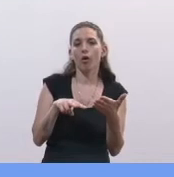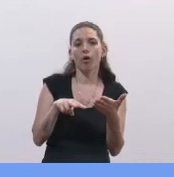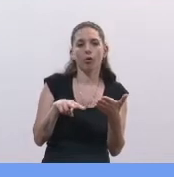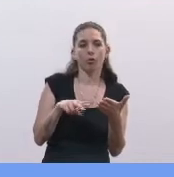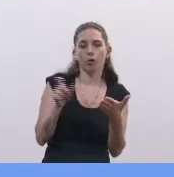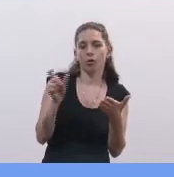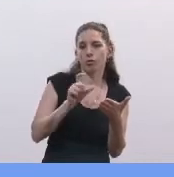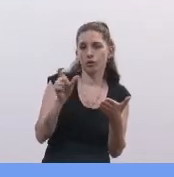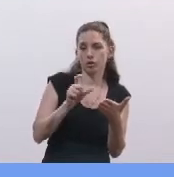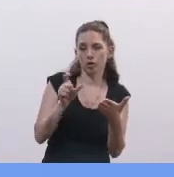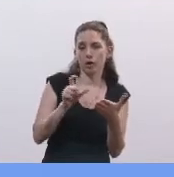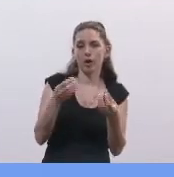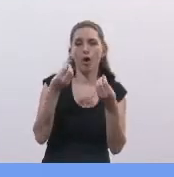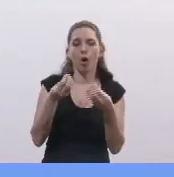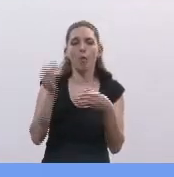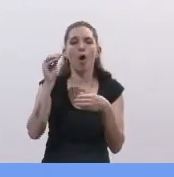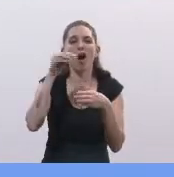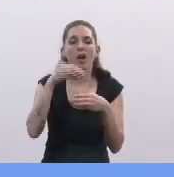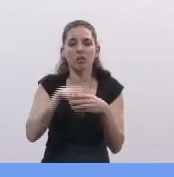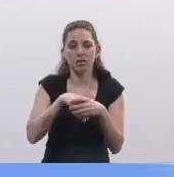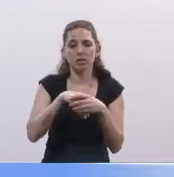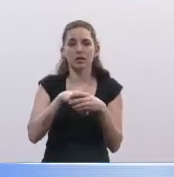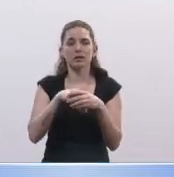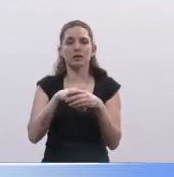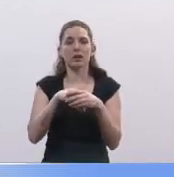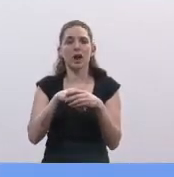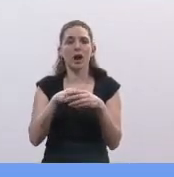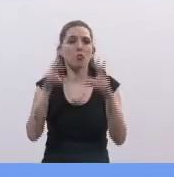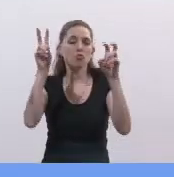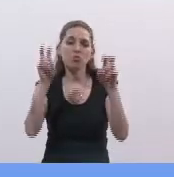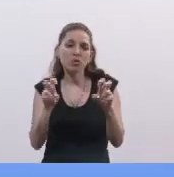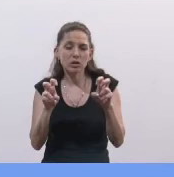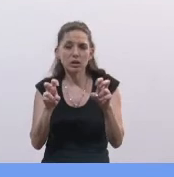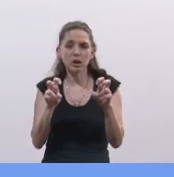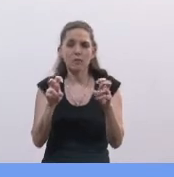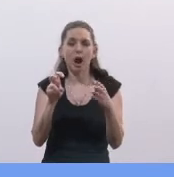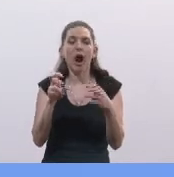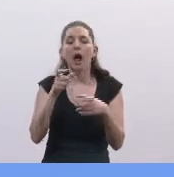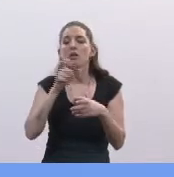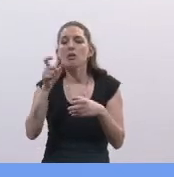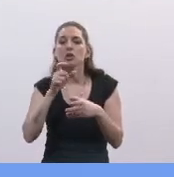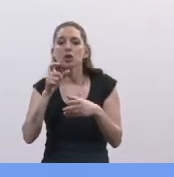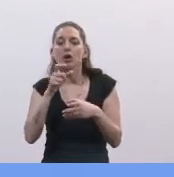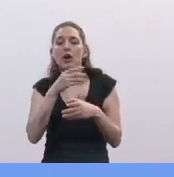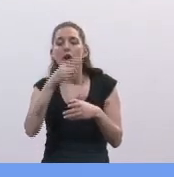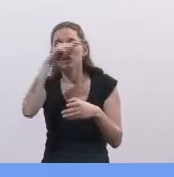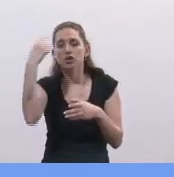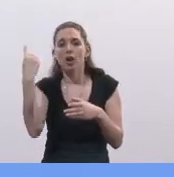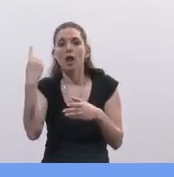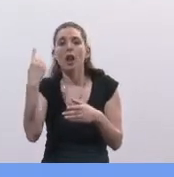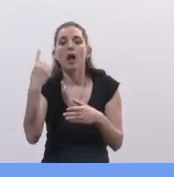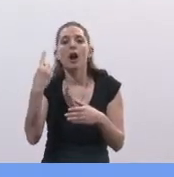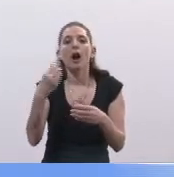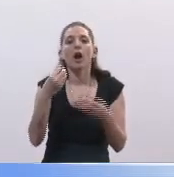La injerencia es entrometerse, inmiscuirse o intervenir en un tema. Y me fui al diccionario español jurídico. ¿Sabe qué dice?